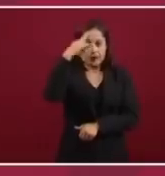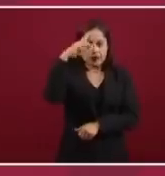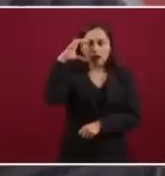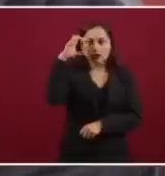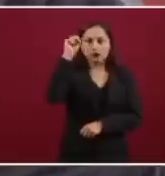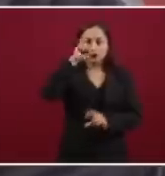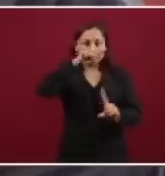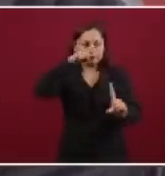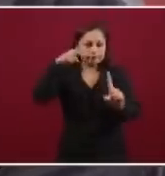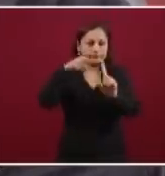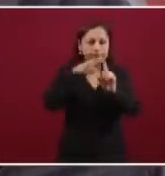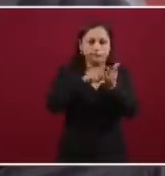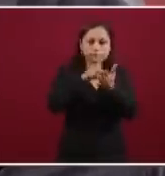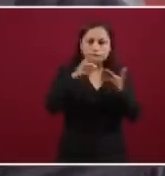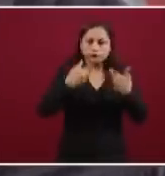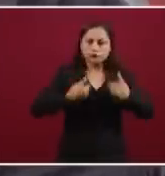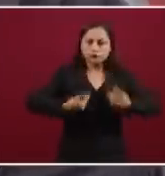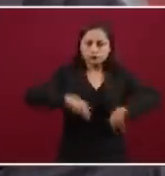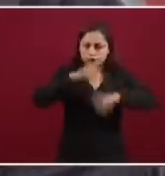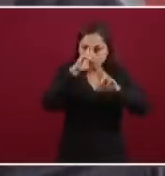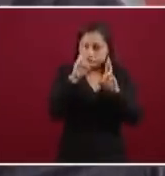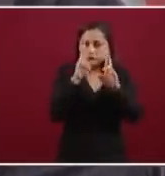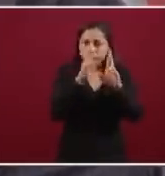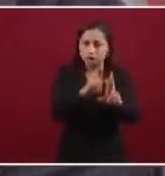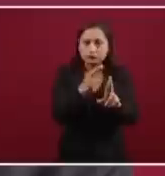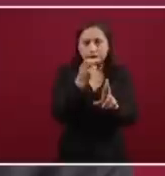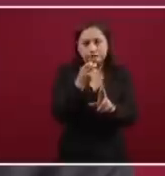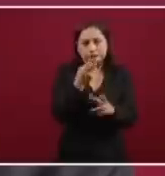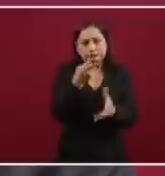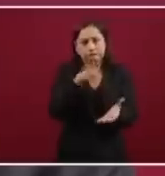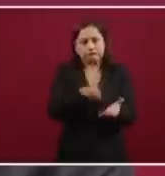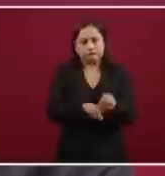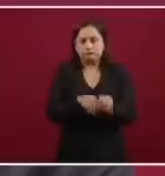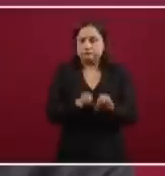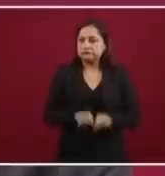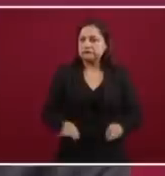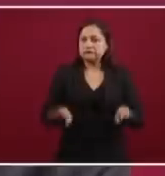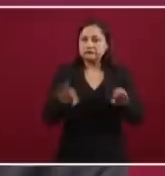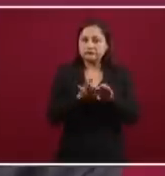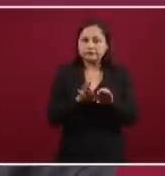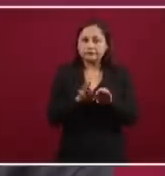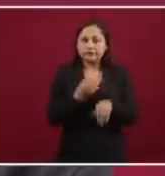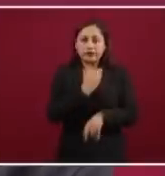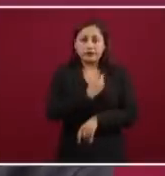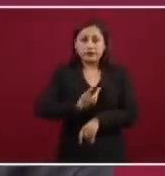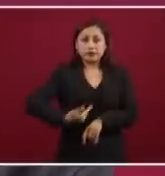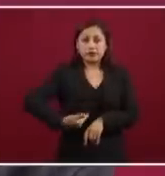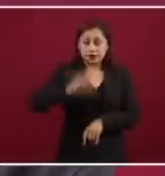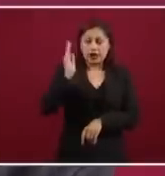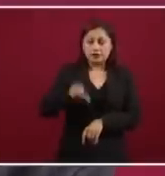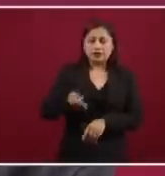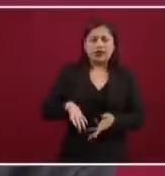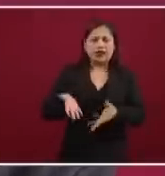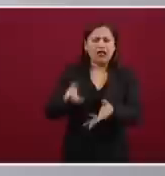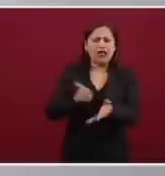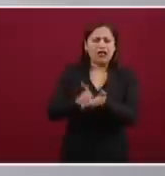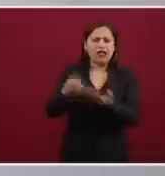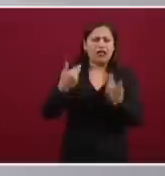El presidente no debe de permitir que se violen los derechos humanos